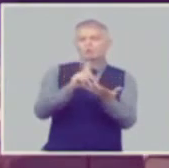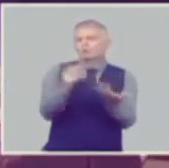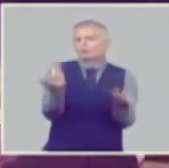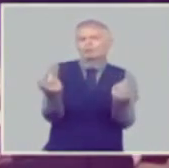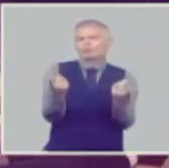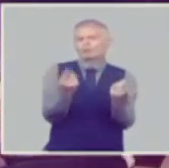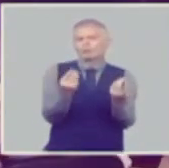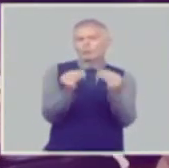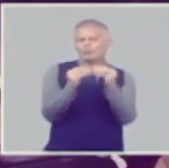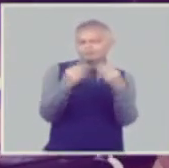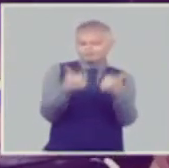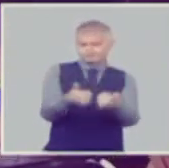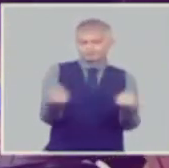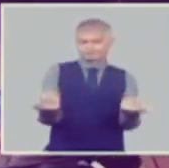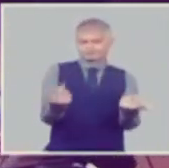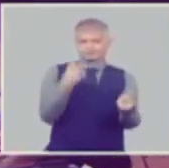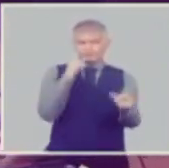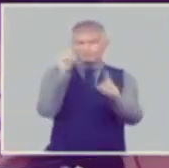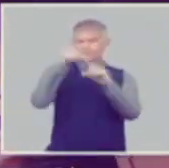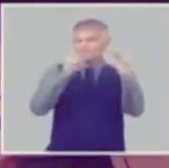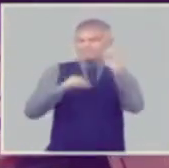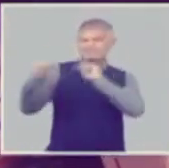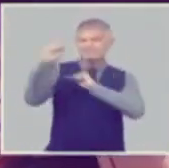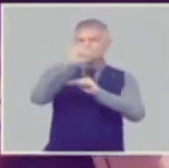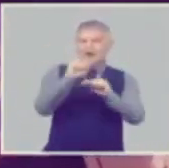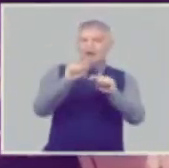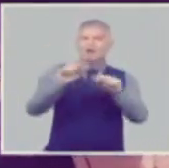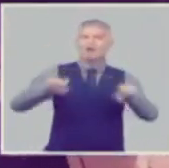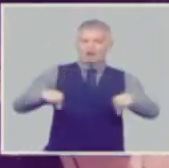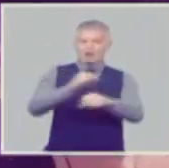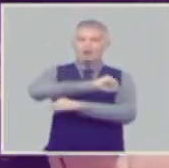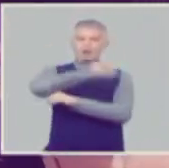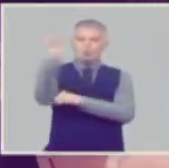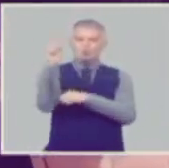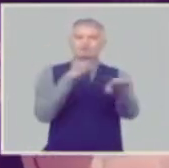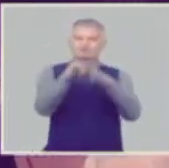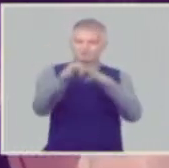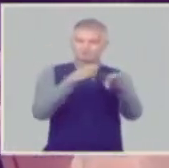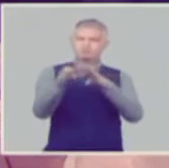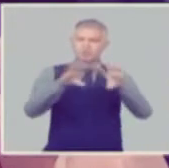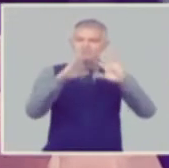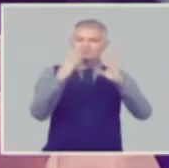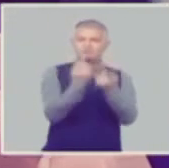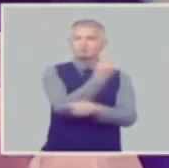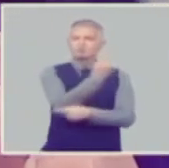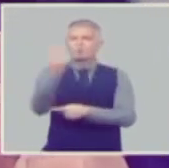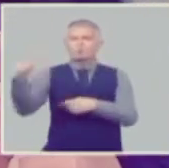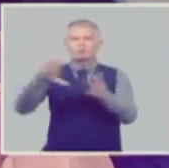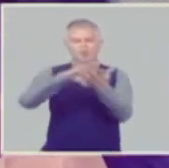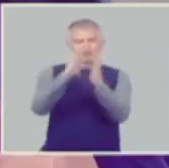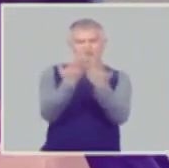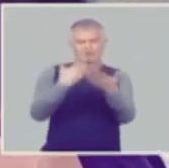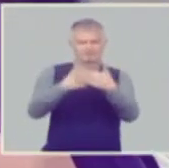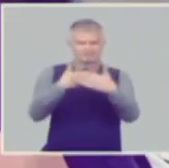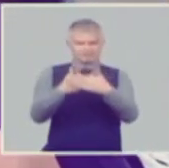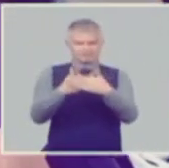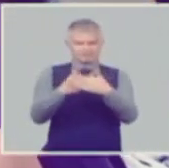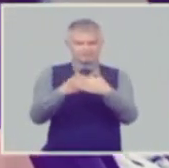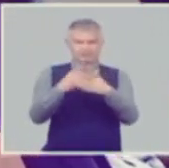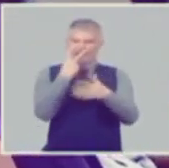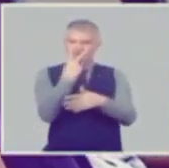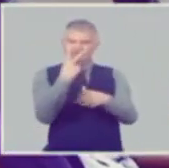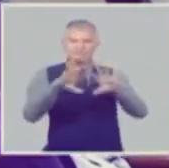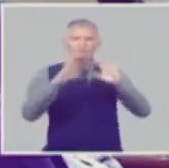es facilitar el cumplimiento de las funciones sustantivas de cada entidad. Tratar fría y formalmente problemáticas